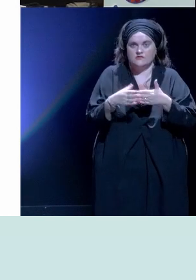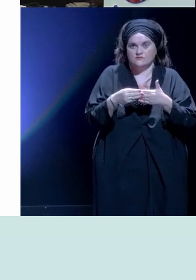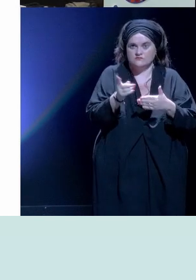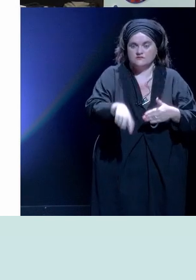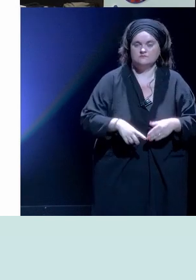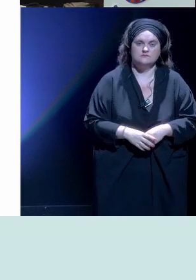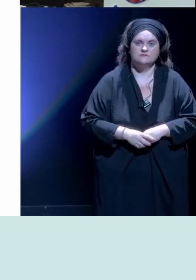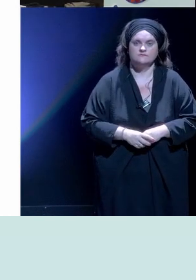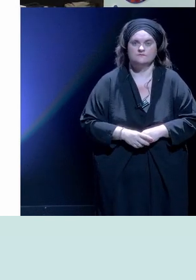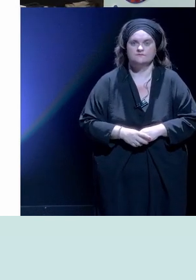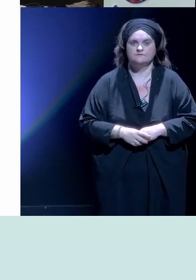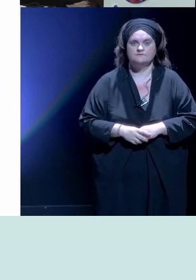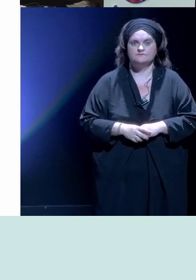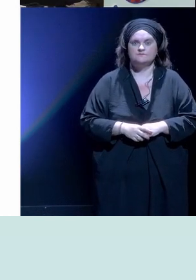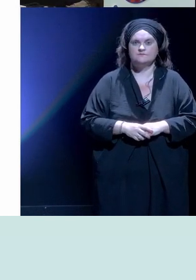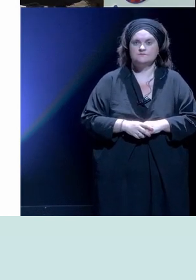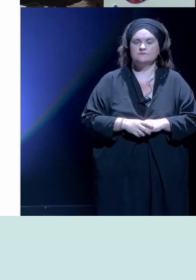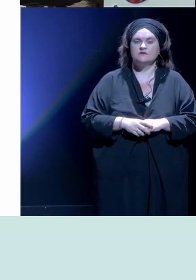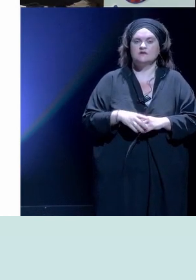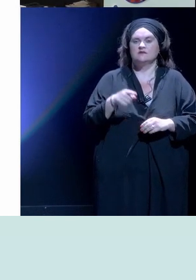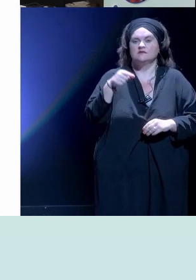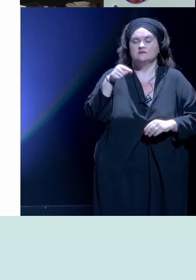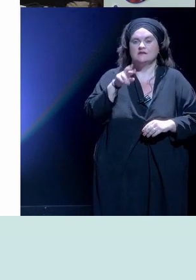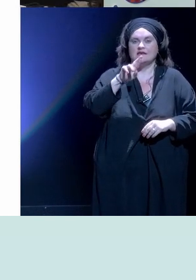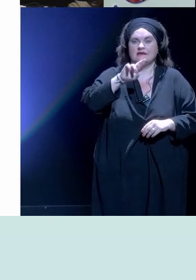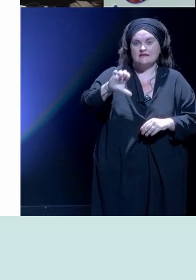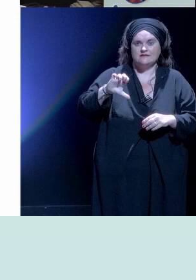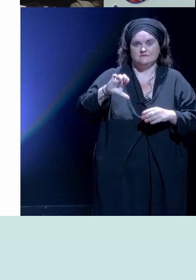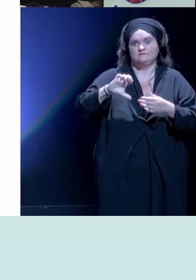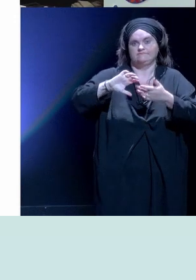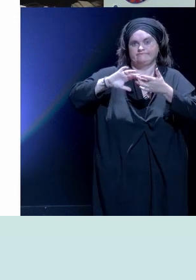Bien. ¿Por qué vamos a retejer los vínculos